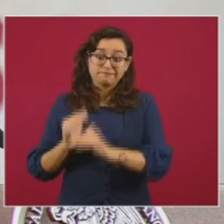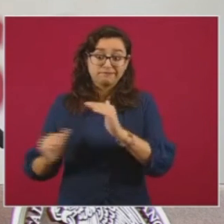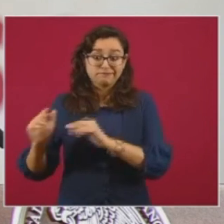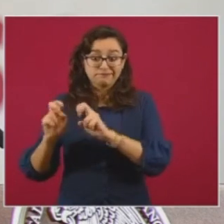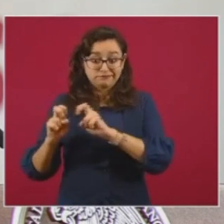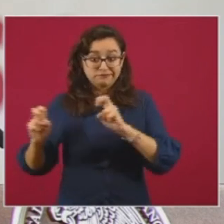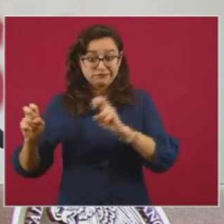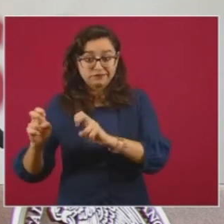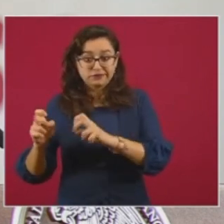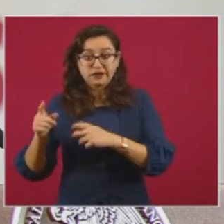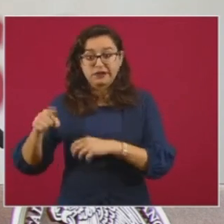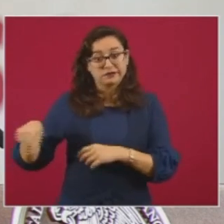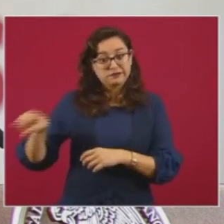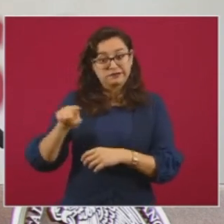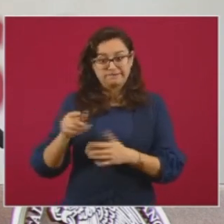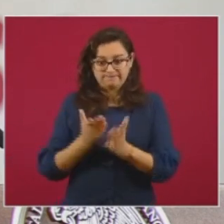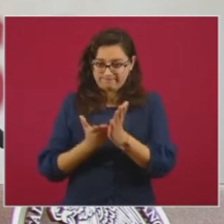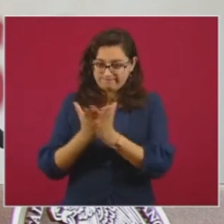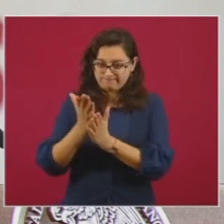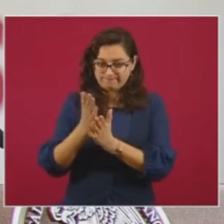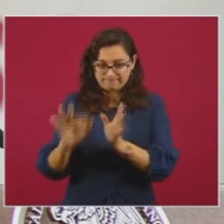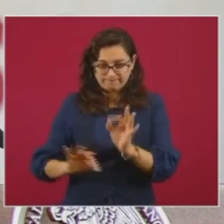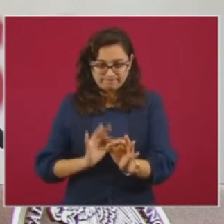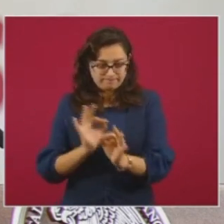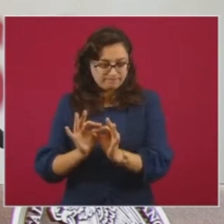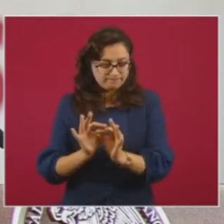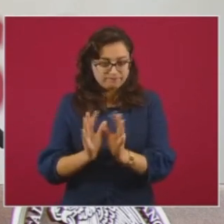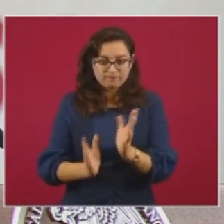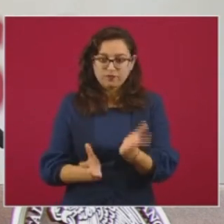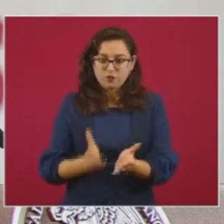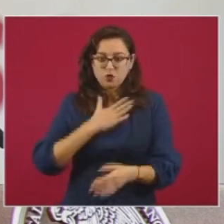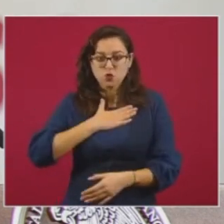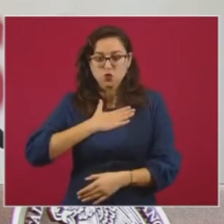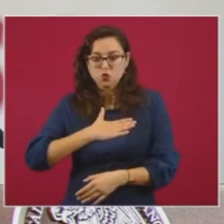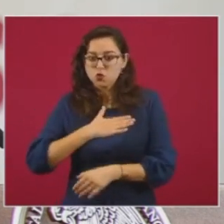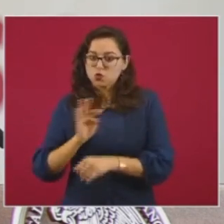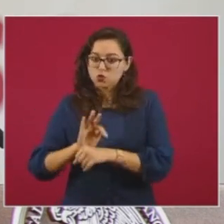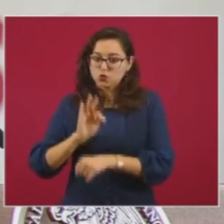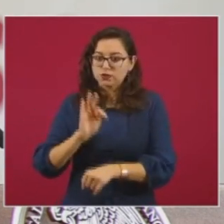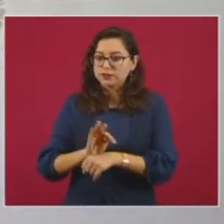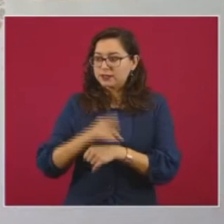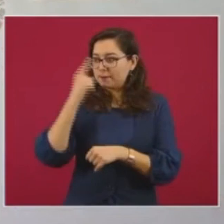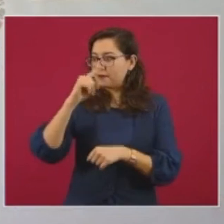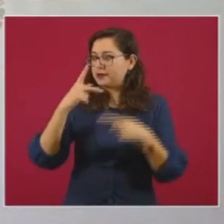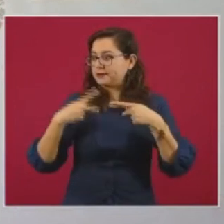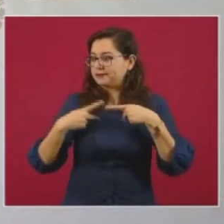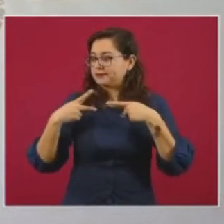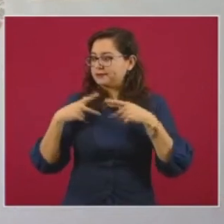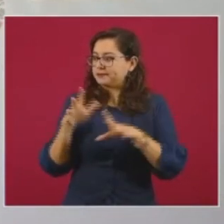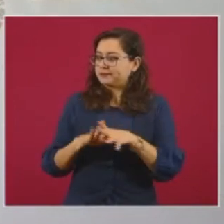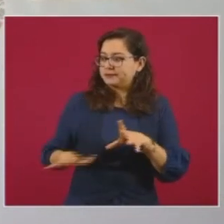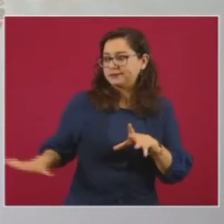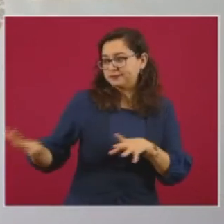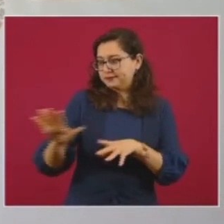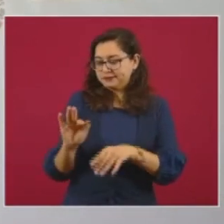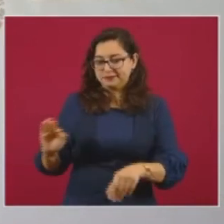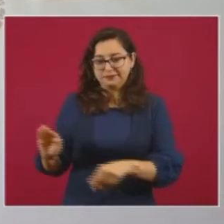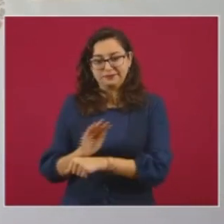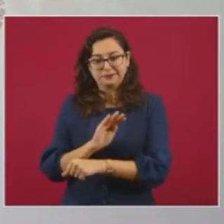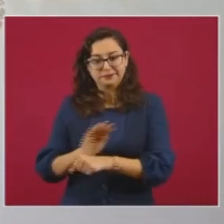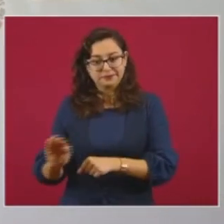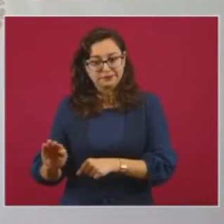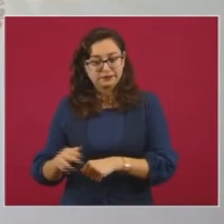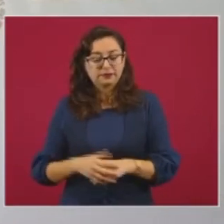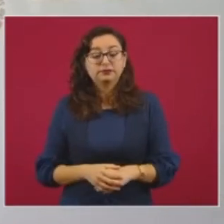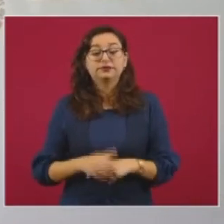rectitud y se haga realidad la justicia, esto en beneficio del pueblo. También es